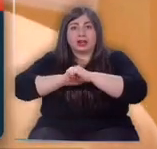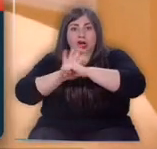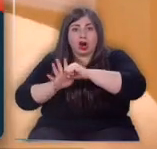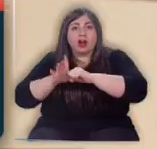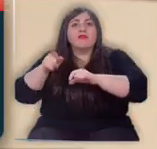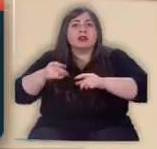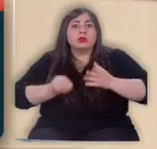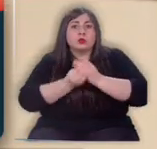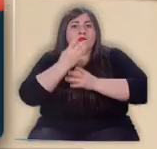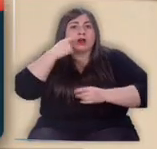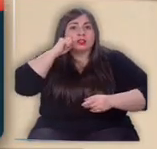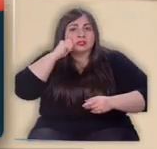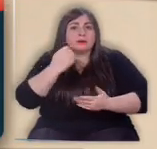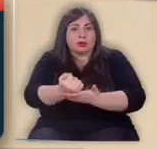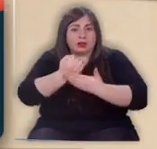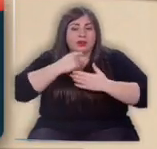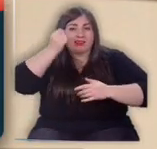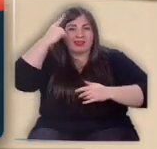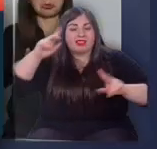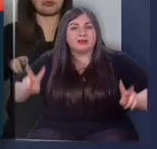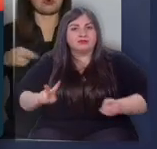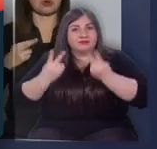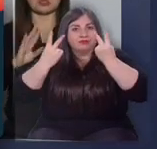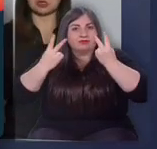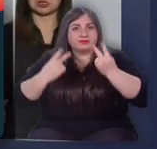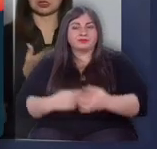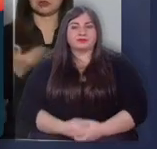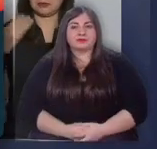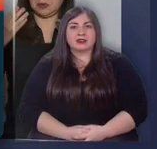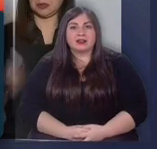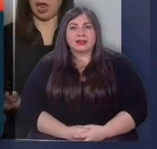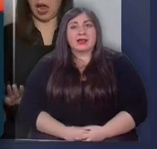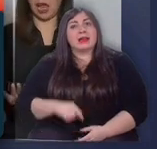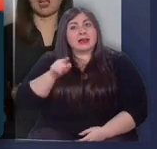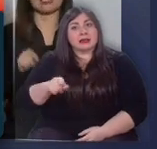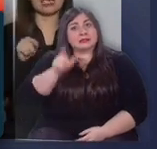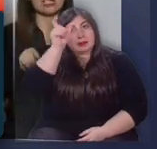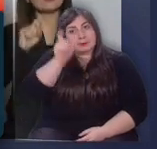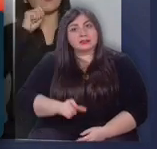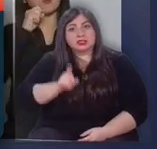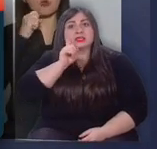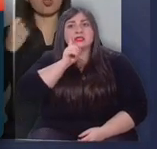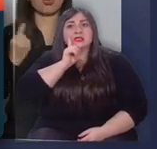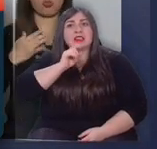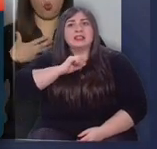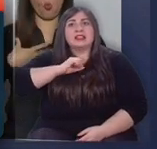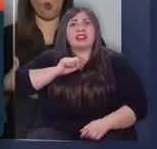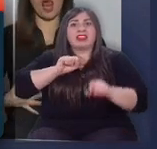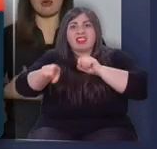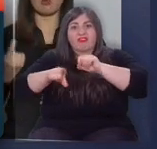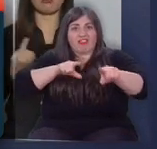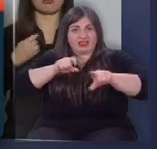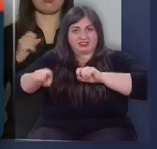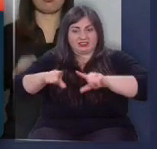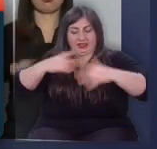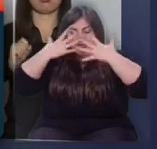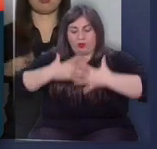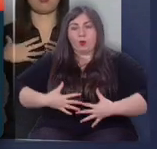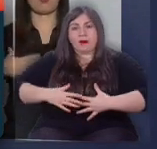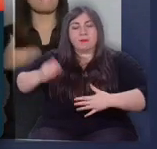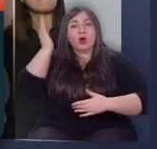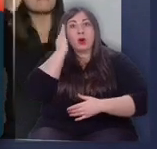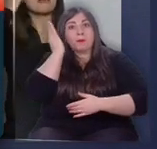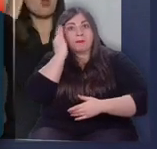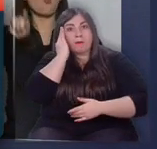ayudará a entender el término recuperado. Estas personas desarrollan anticuerpos, defensas, con